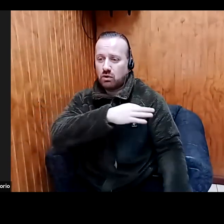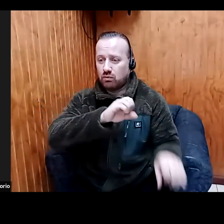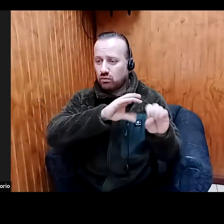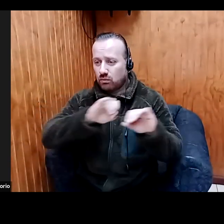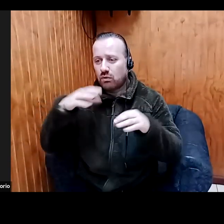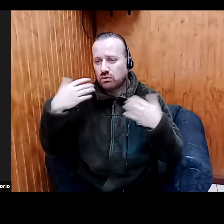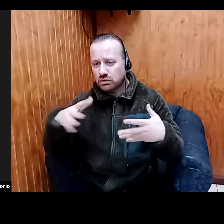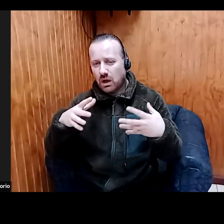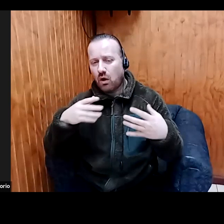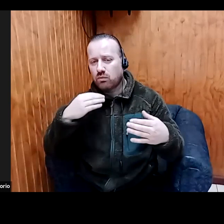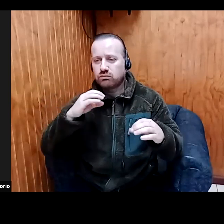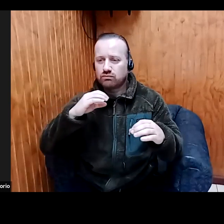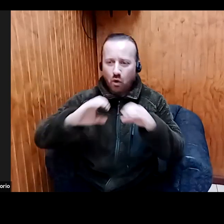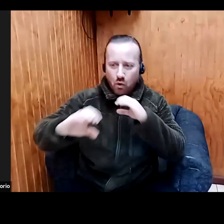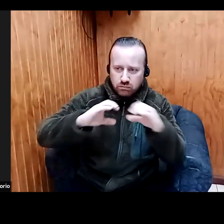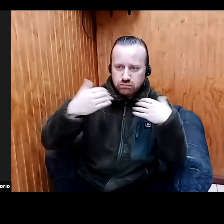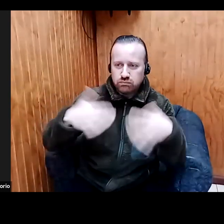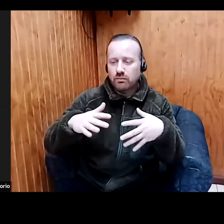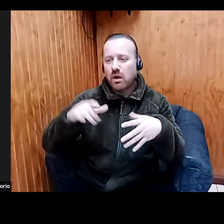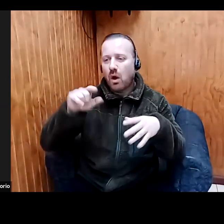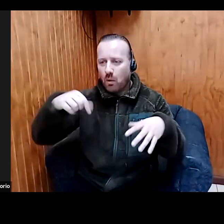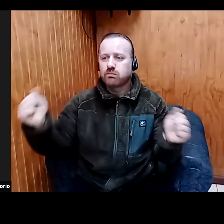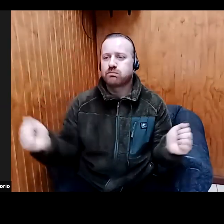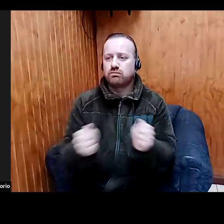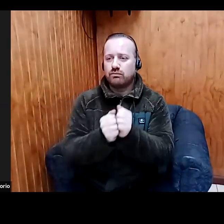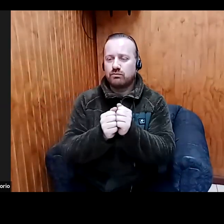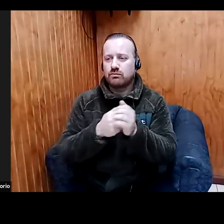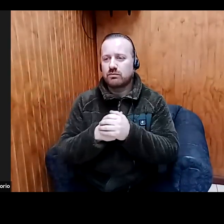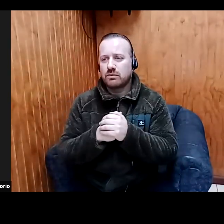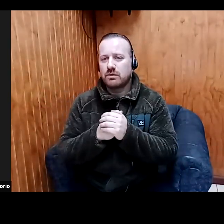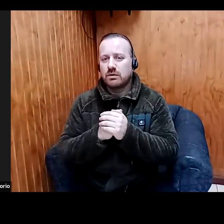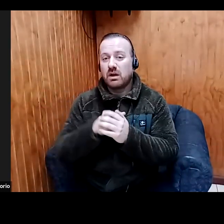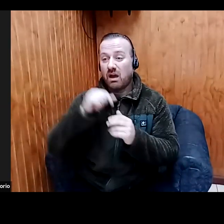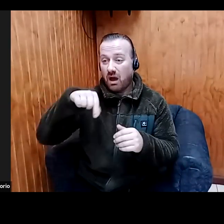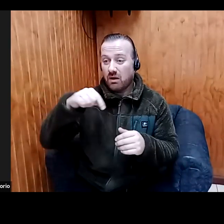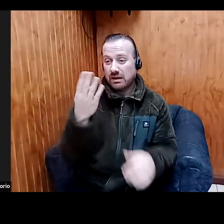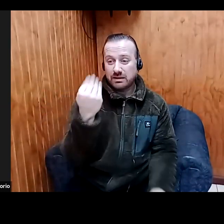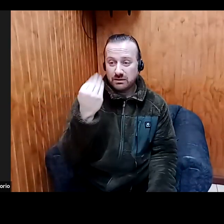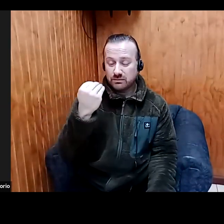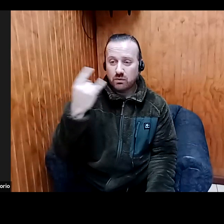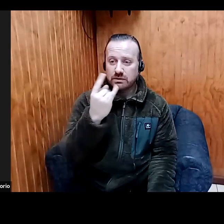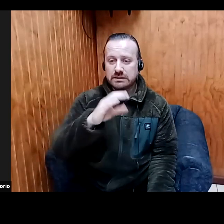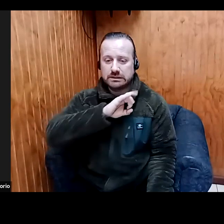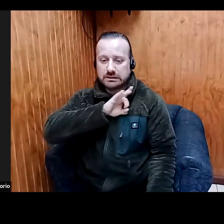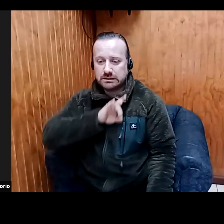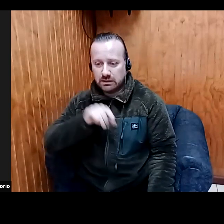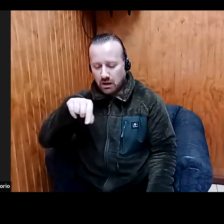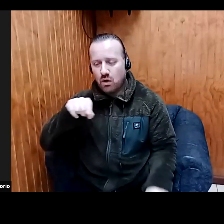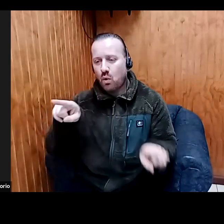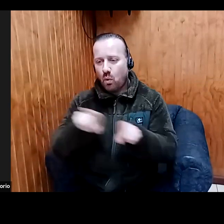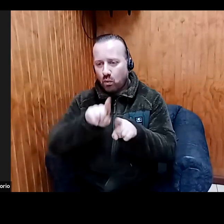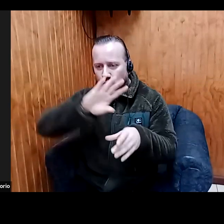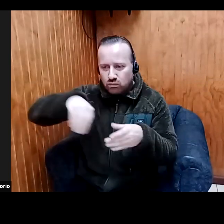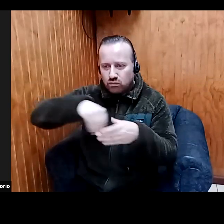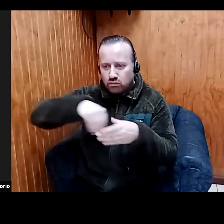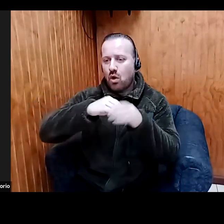contactado para que nos puedan acompañar. Un saludo también muy especial a las 14 universidades chilenas, que son parte del programa ISEC a nivel